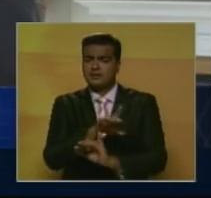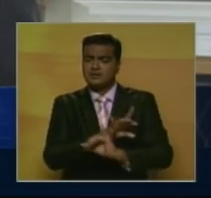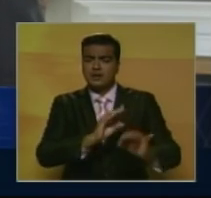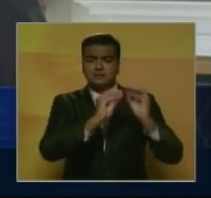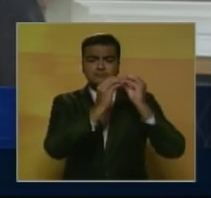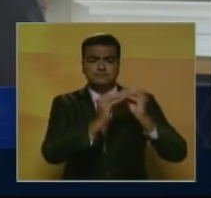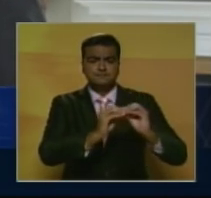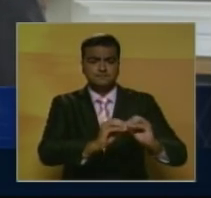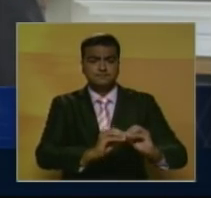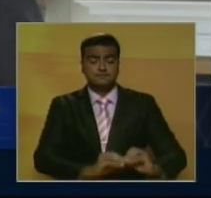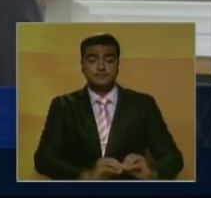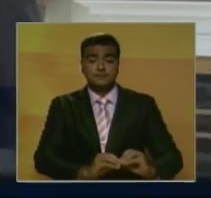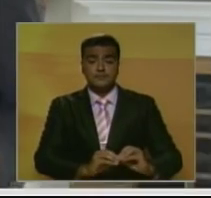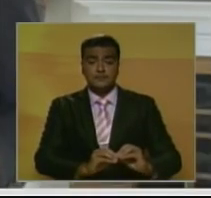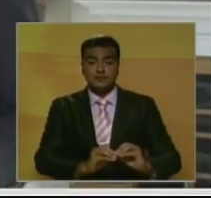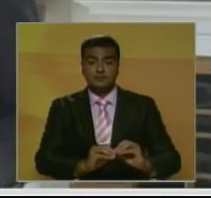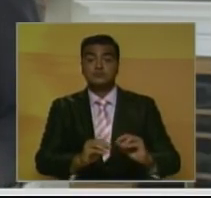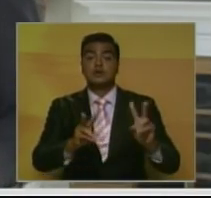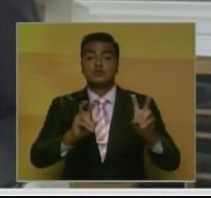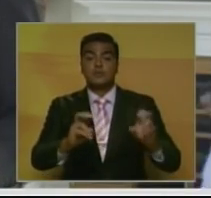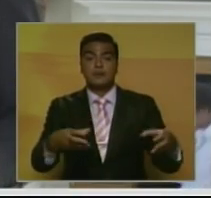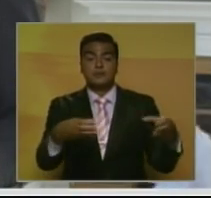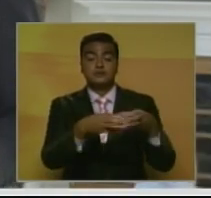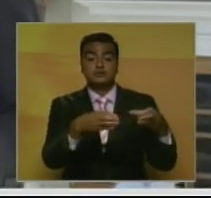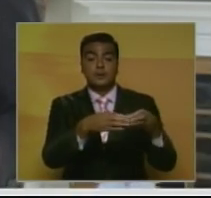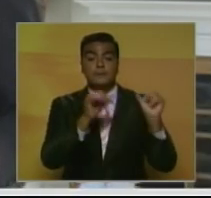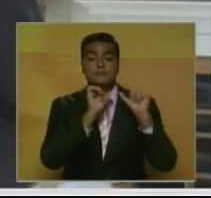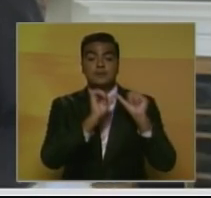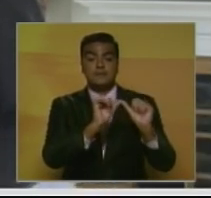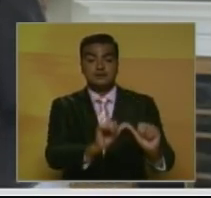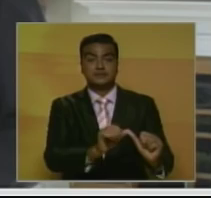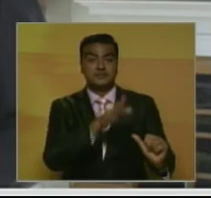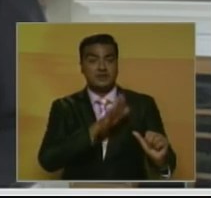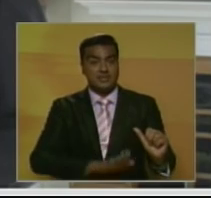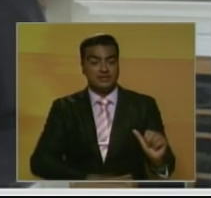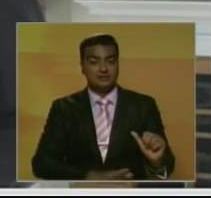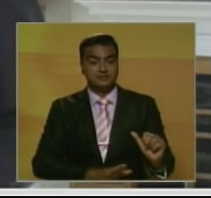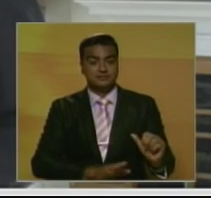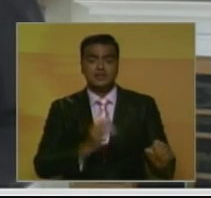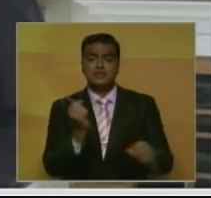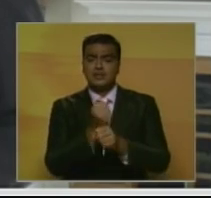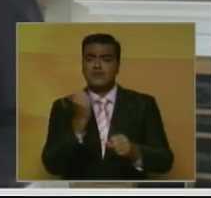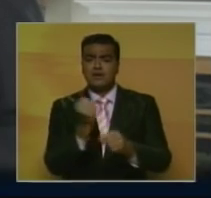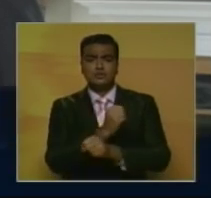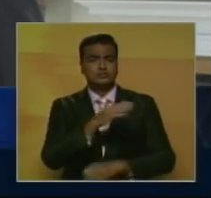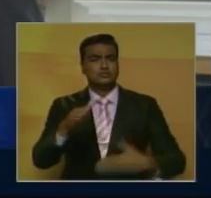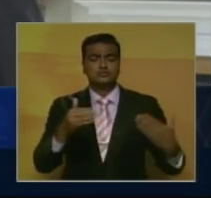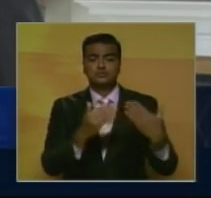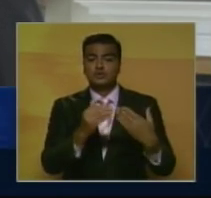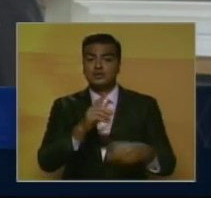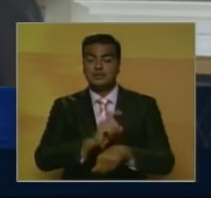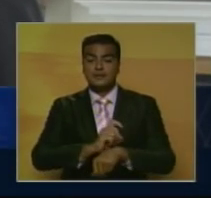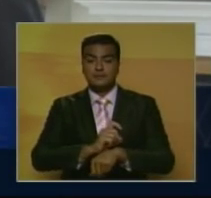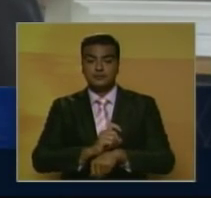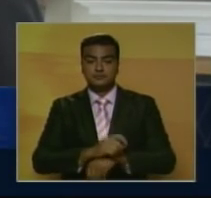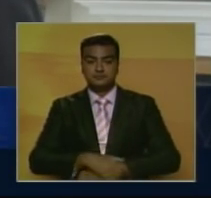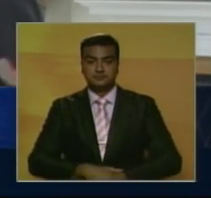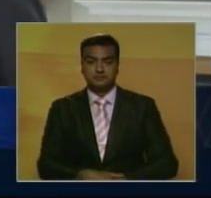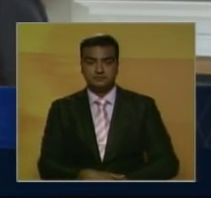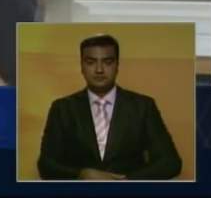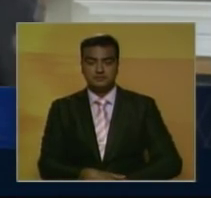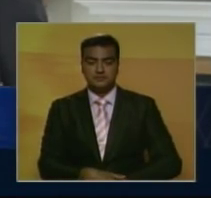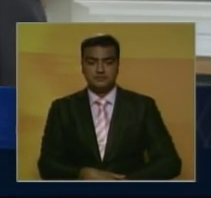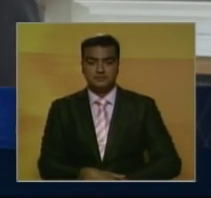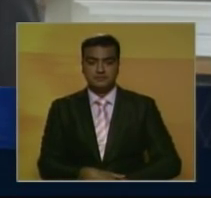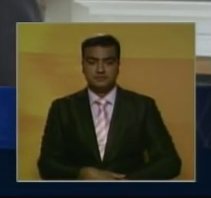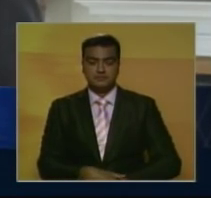afinar detalles sobre la conformación de las comisiones permanentes que van a estar trabajando durante este periodo legislativo para